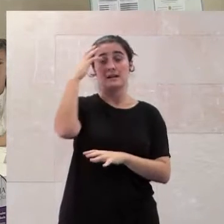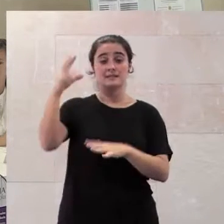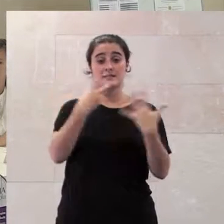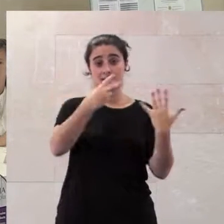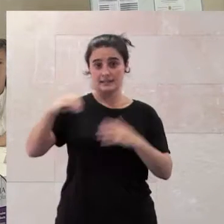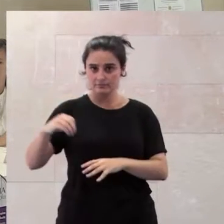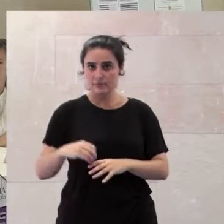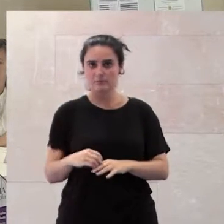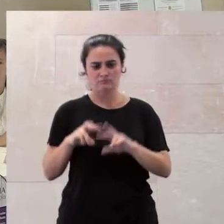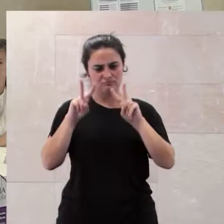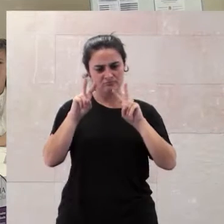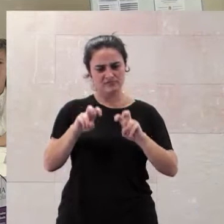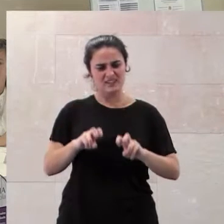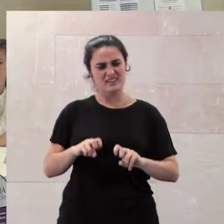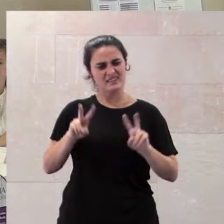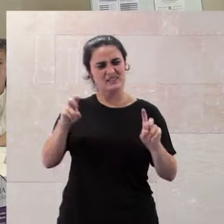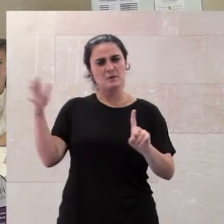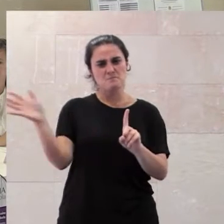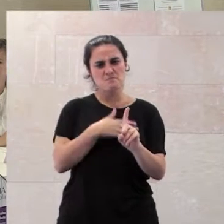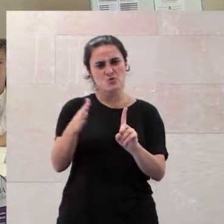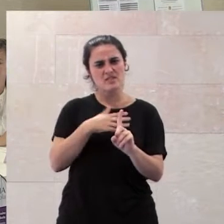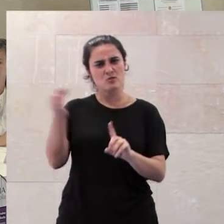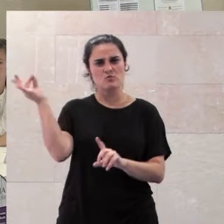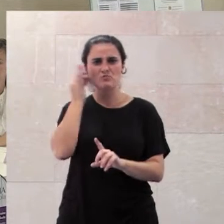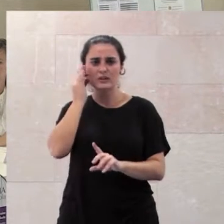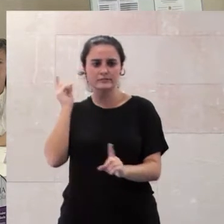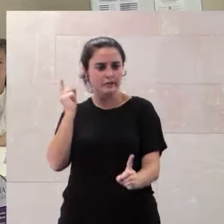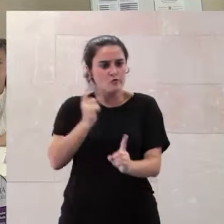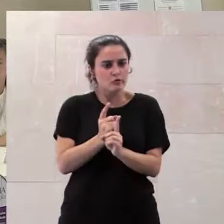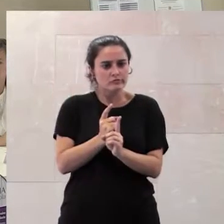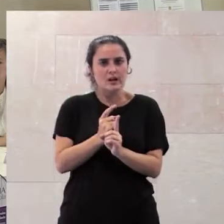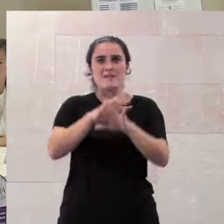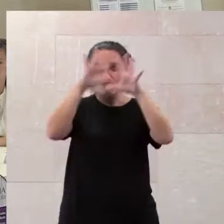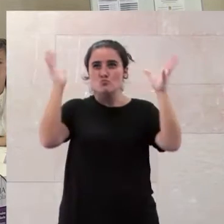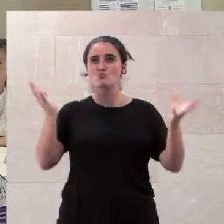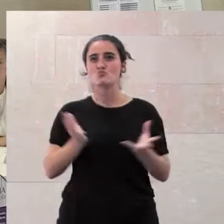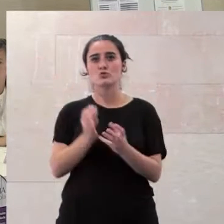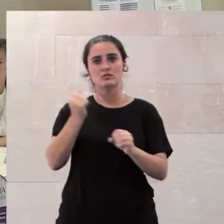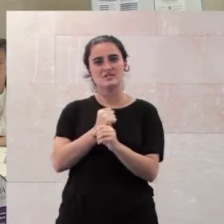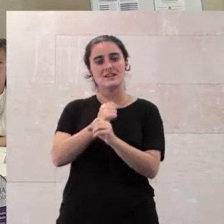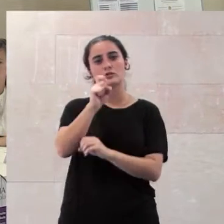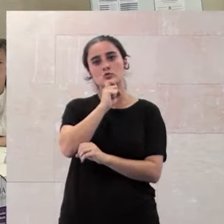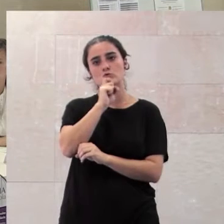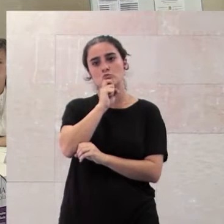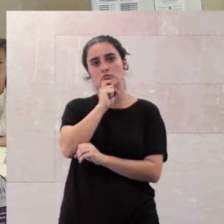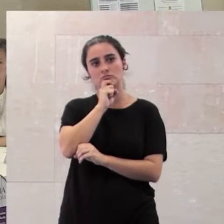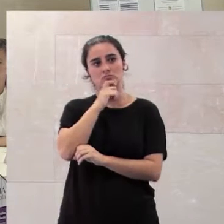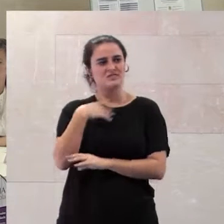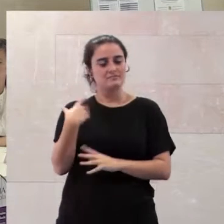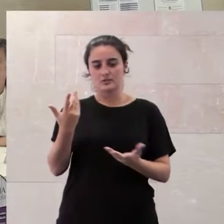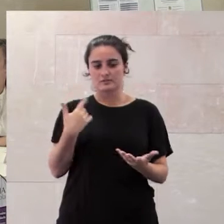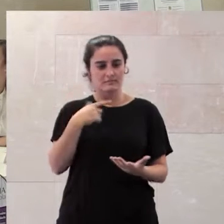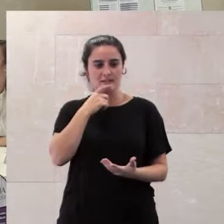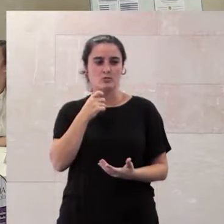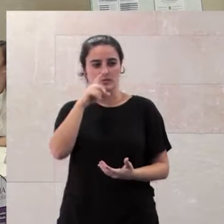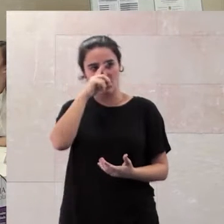cómo se ha trabajado el tema de la violencia contra las mujeres a nivel mundial. Y simplemente recordar una clave que dicen, una conclusión